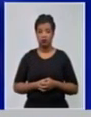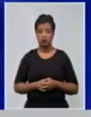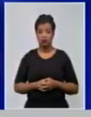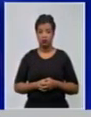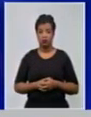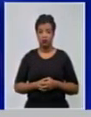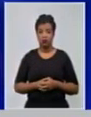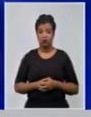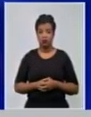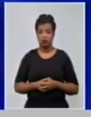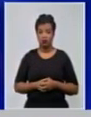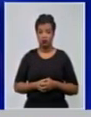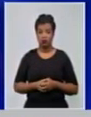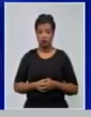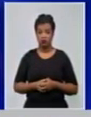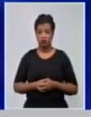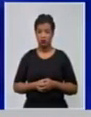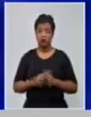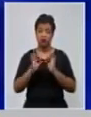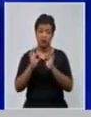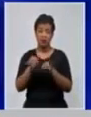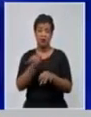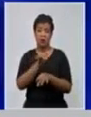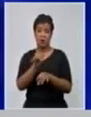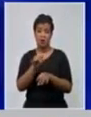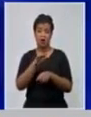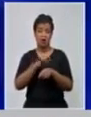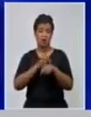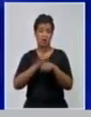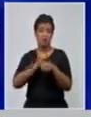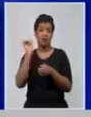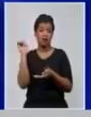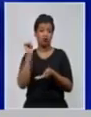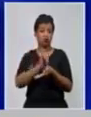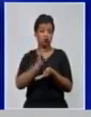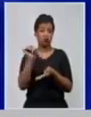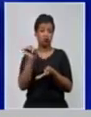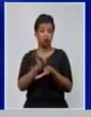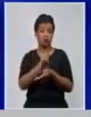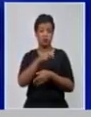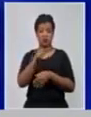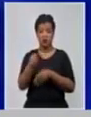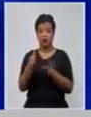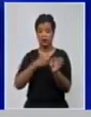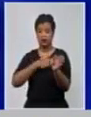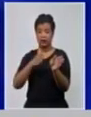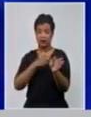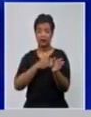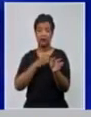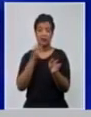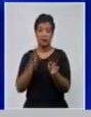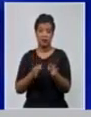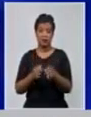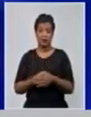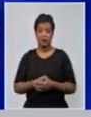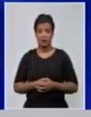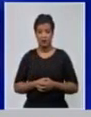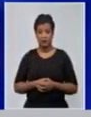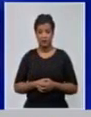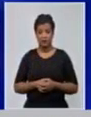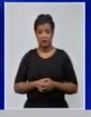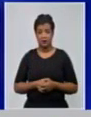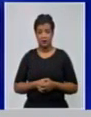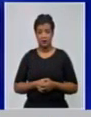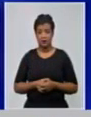a punto de partida también inicialmente de viajeros y después ya la transmisión que se generó como consecuencia de las violaciones que